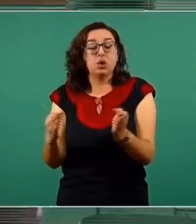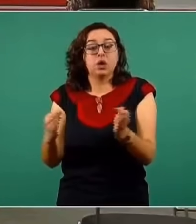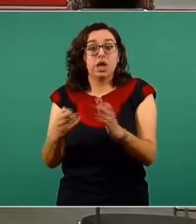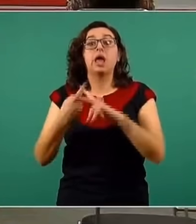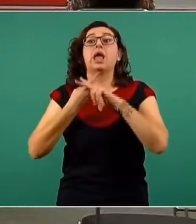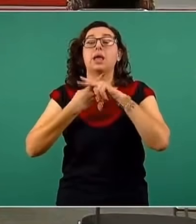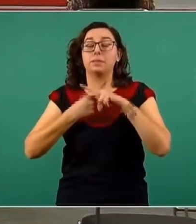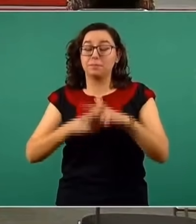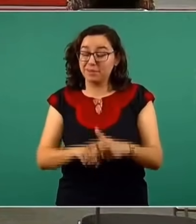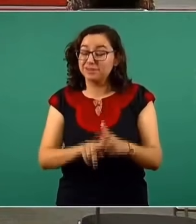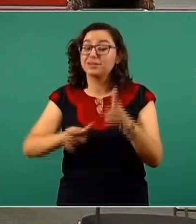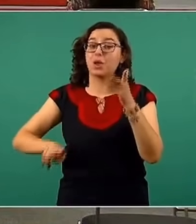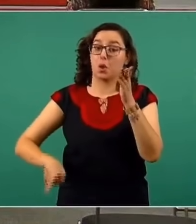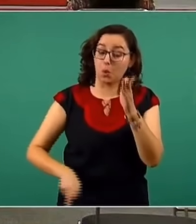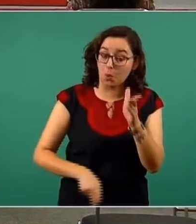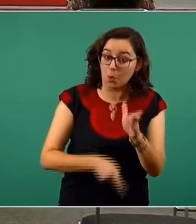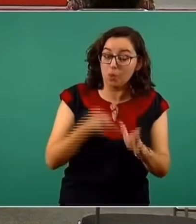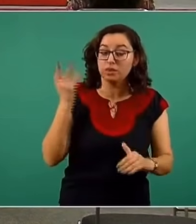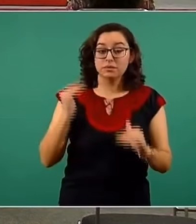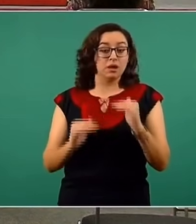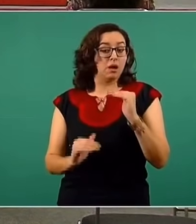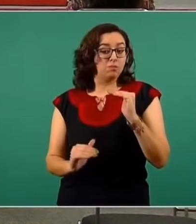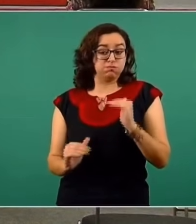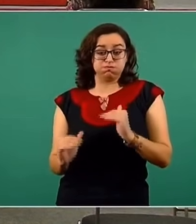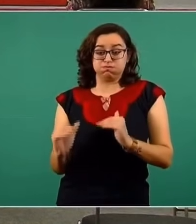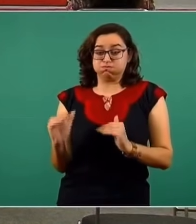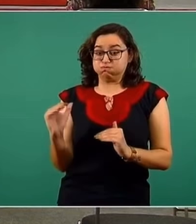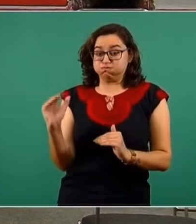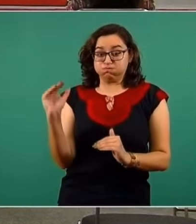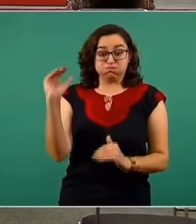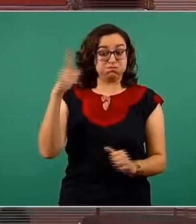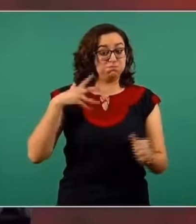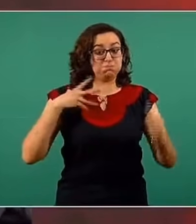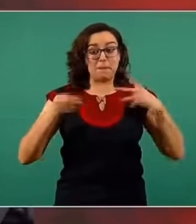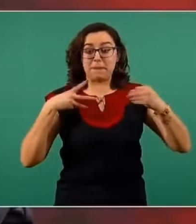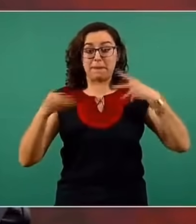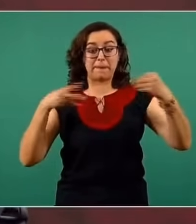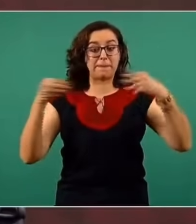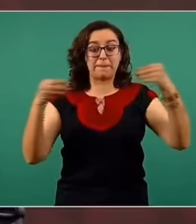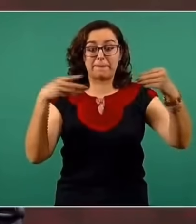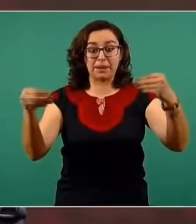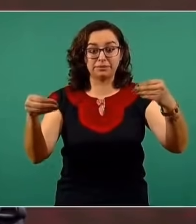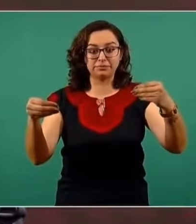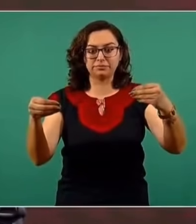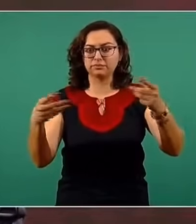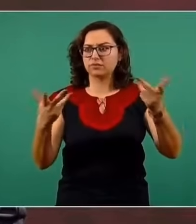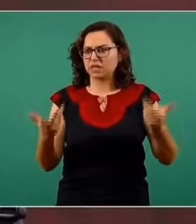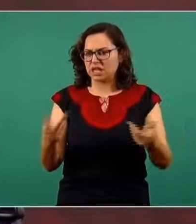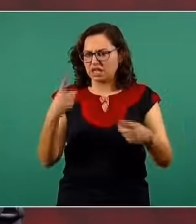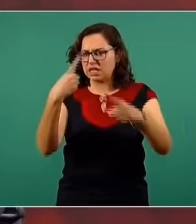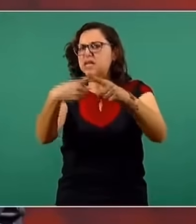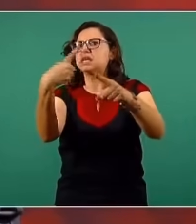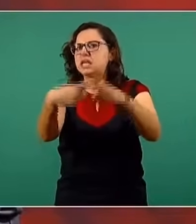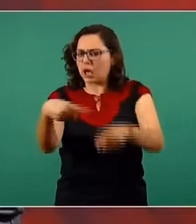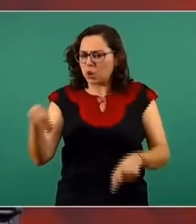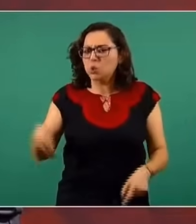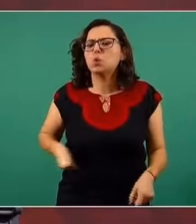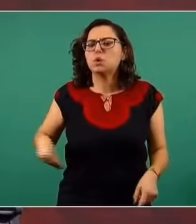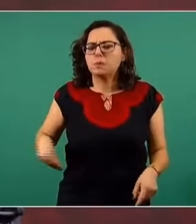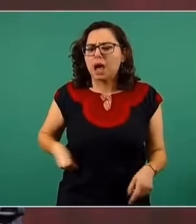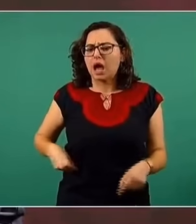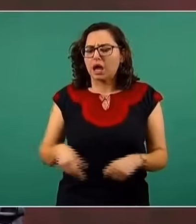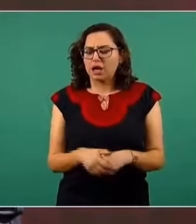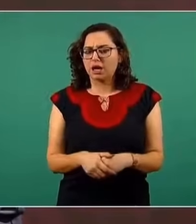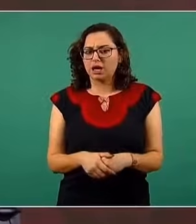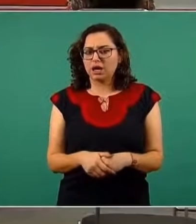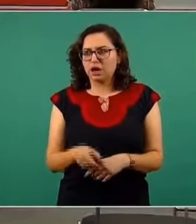subida muy marcada en la cantidad de contagios diarios. Entonces, no pensemos en que hay una culpa de alguien